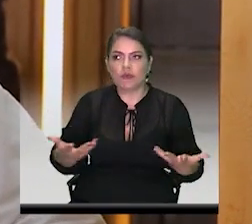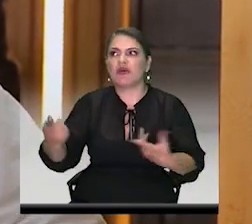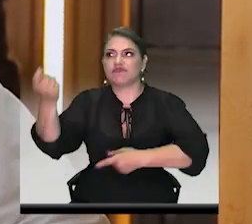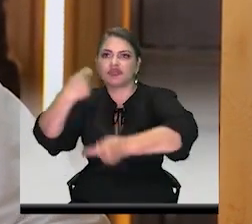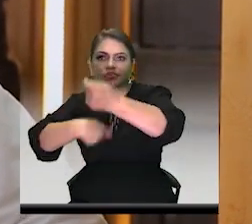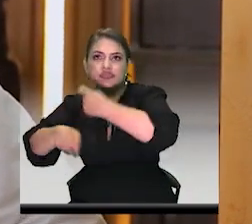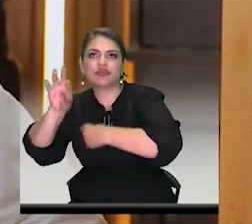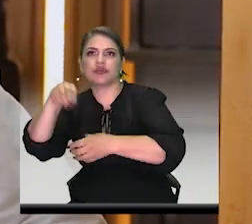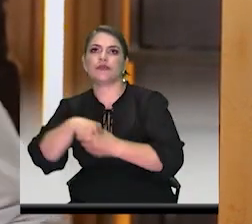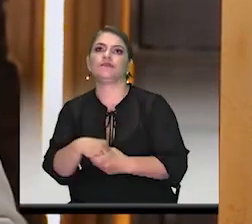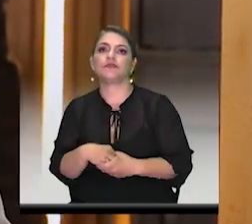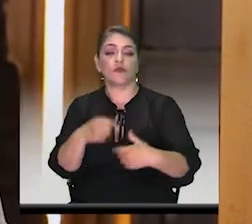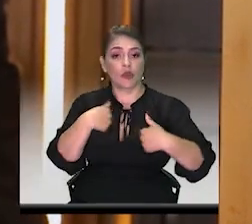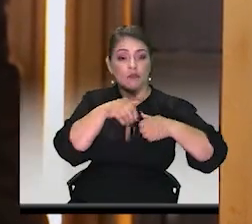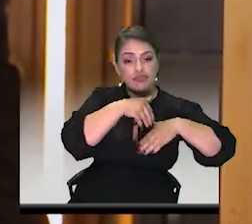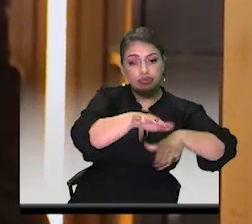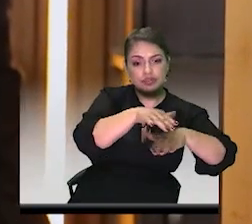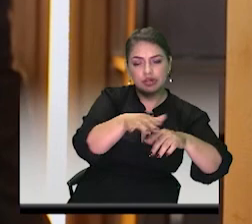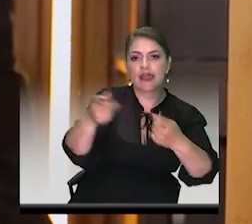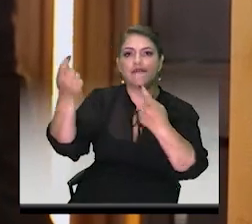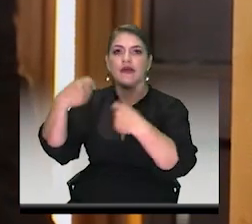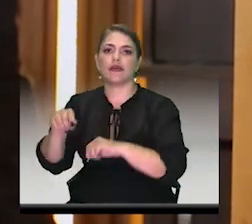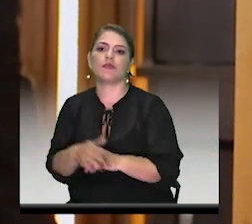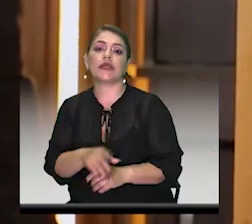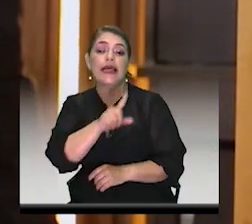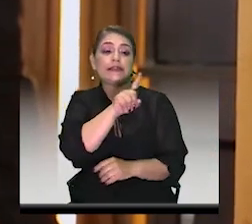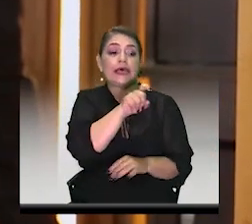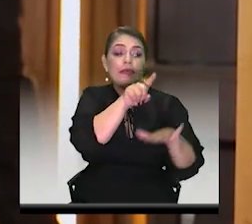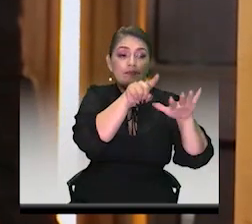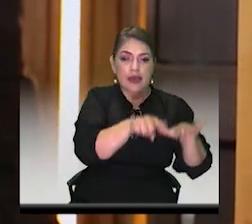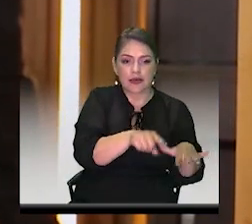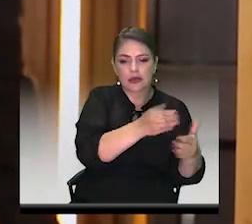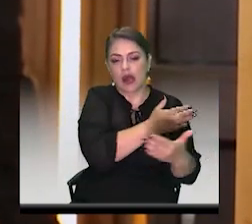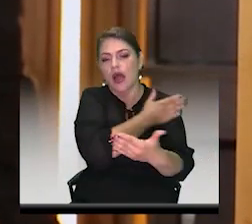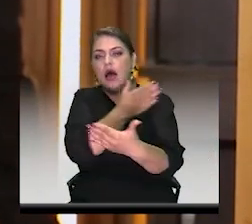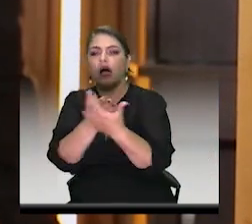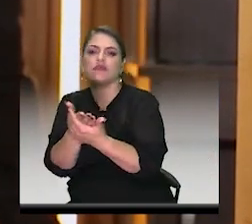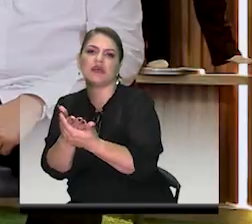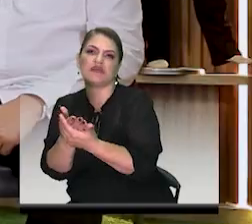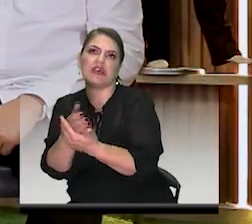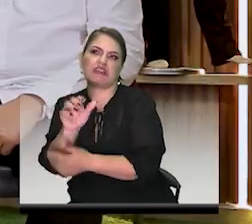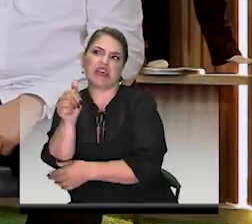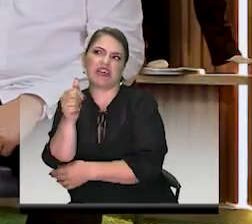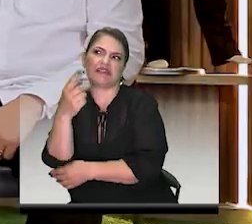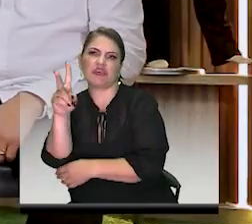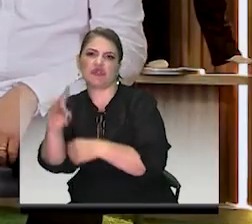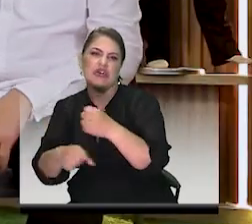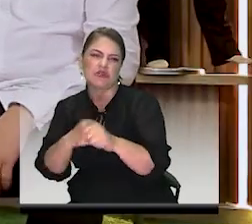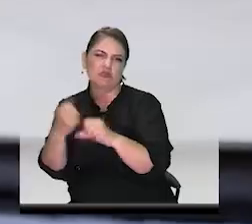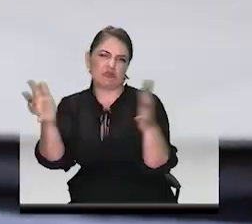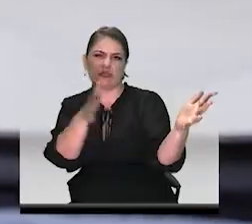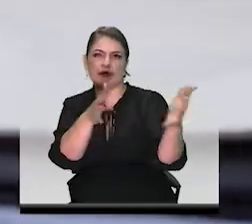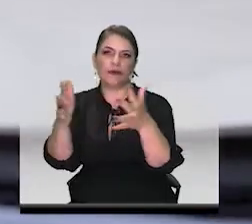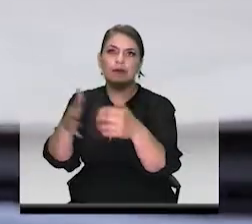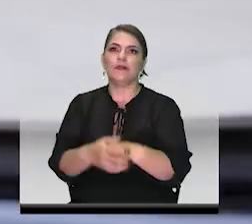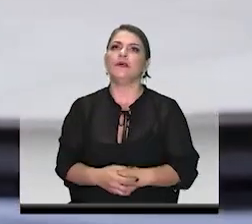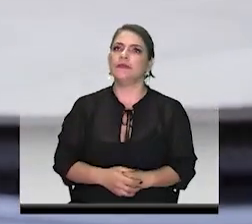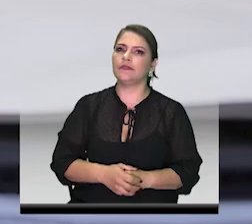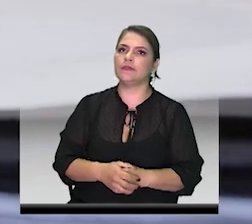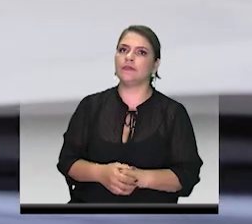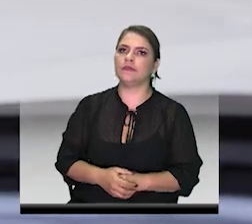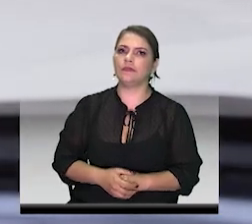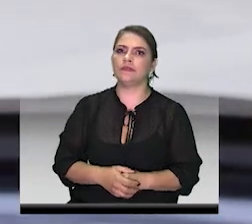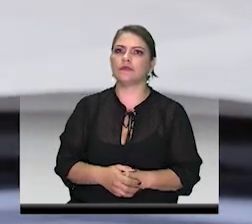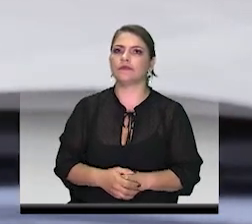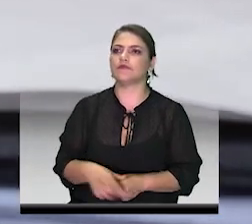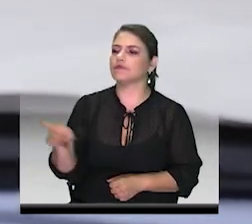Hacemos ropita para edades desde los 6 meses hasta niños aproximadamente entre 10 y 12 añitos. Gerente, ¿por qué se enfocaron ustedes en prendas